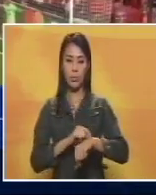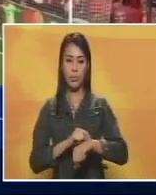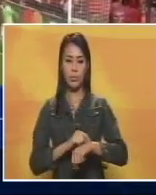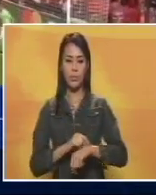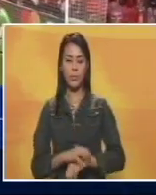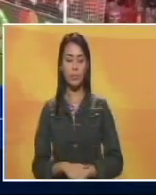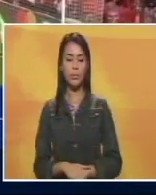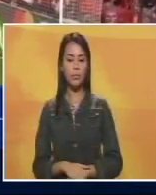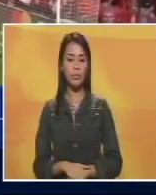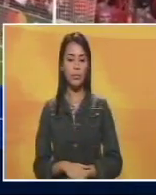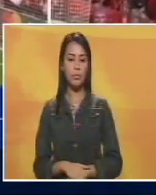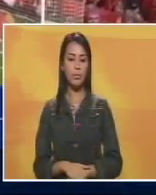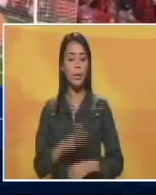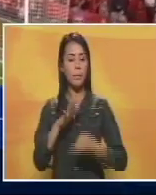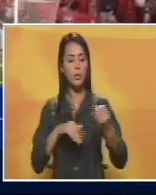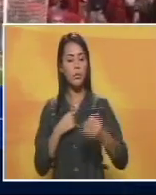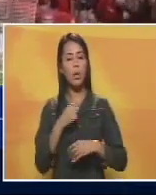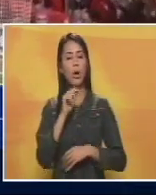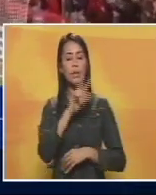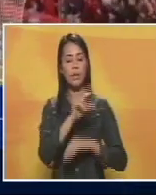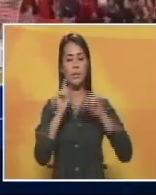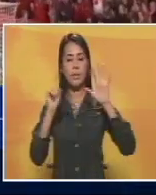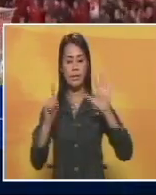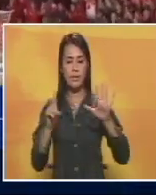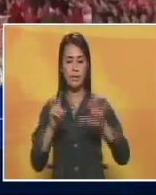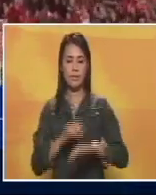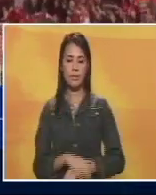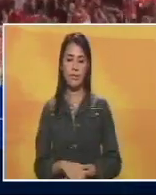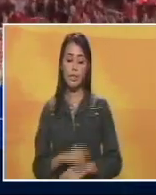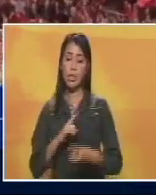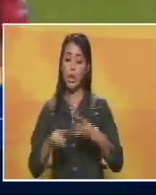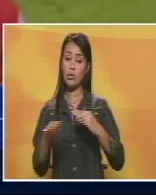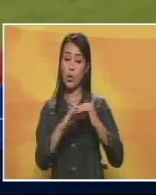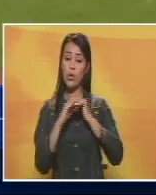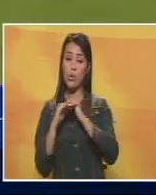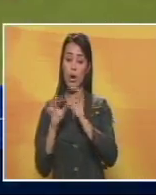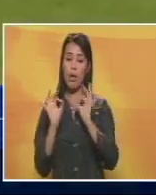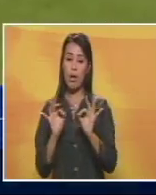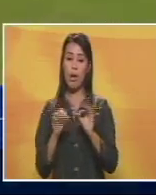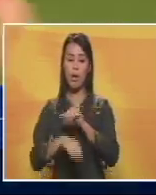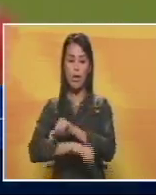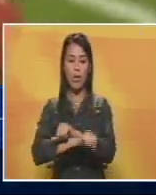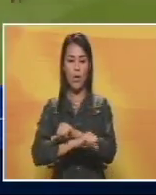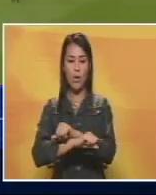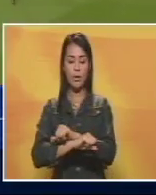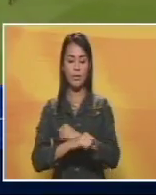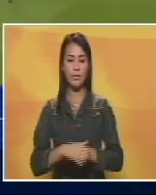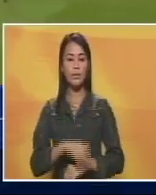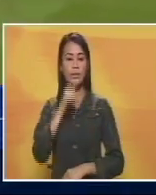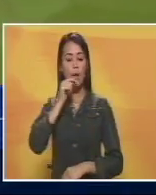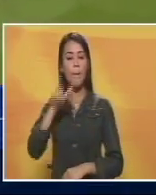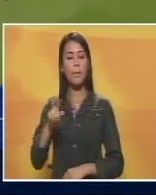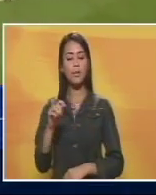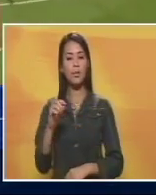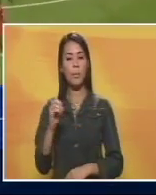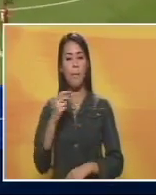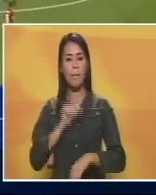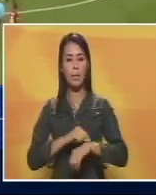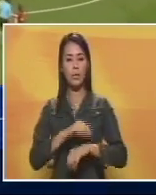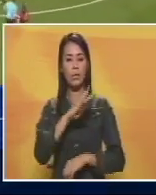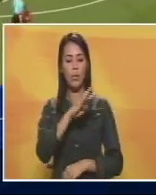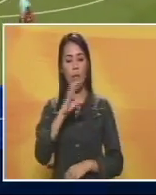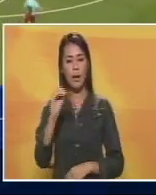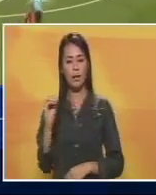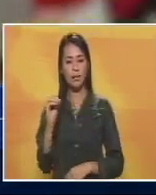a los de Merseyside, este último al minuto 36, pero los parisinos igualaron el luminoso con goles de Thomas Meunier al minuto